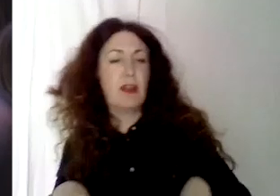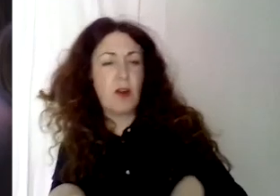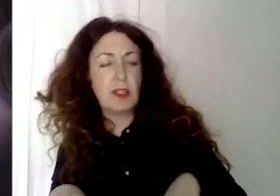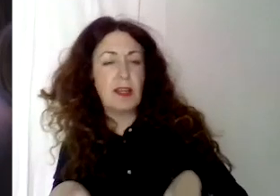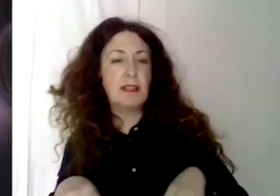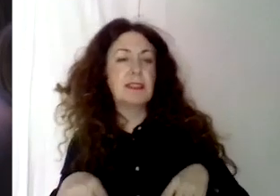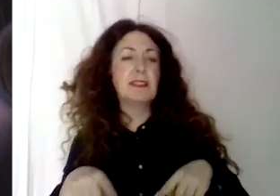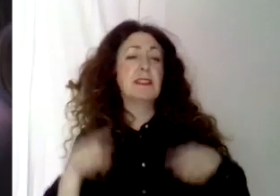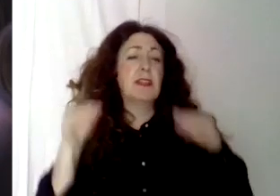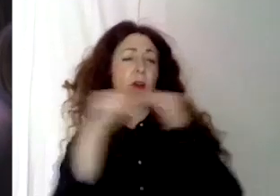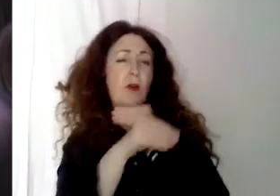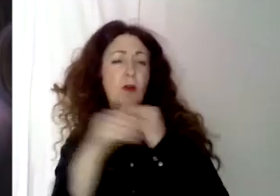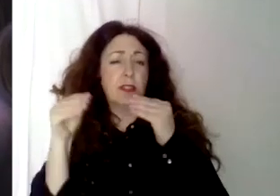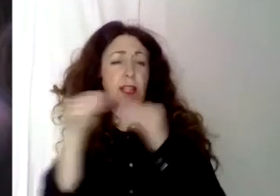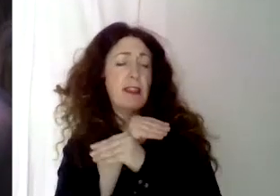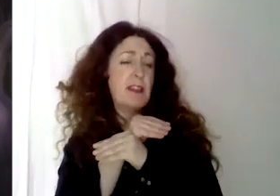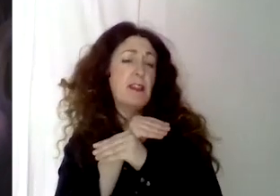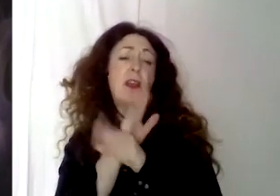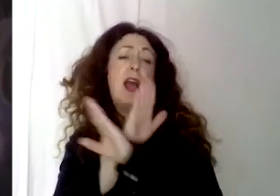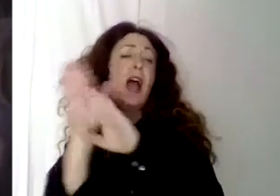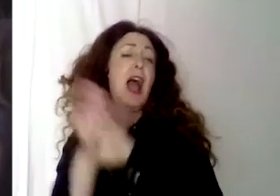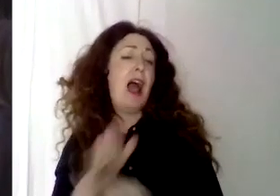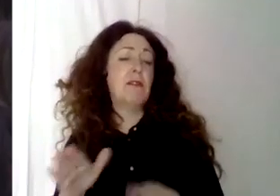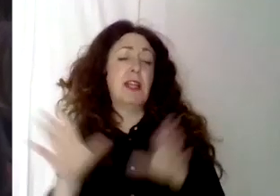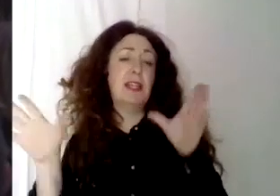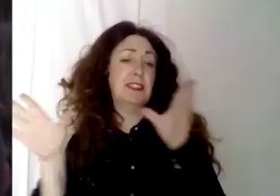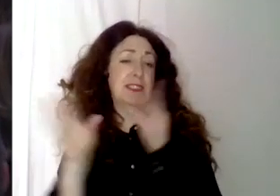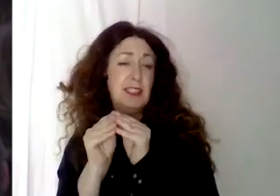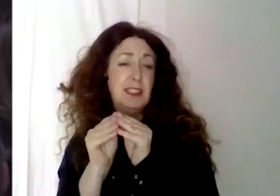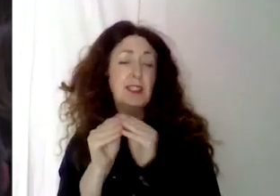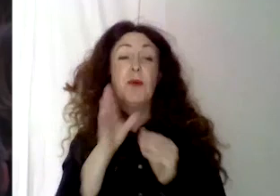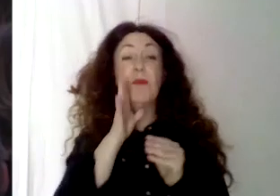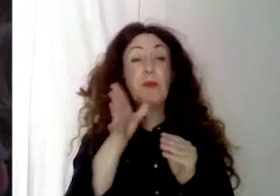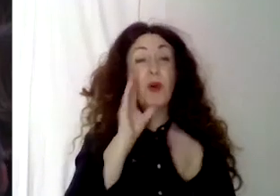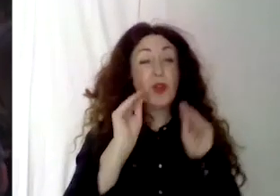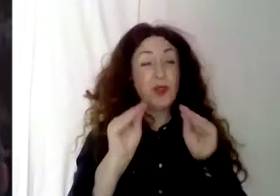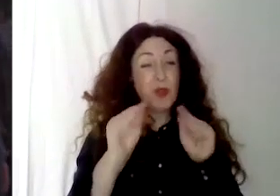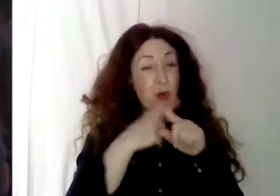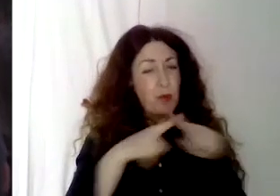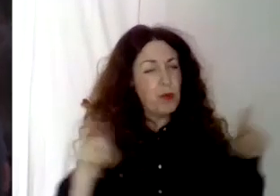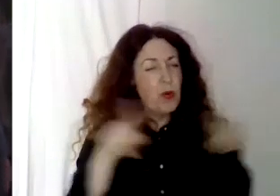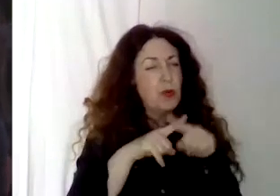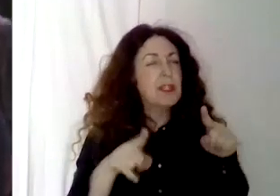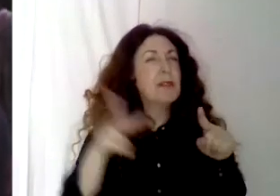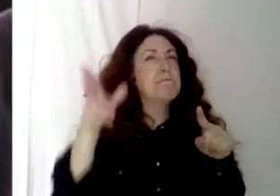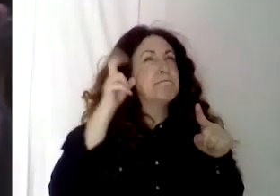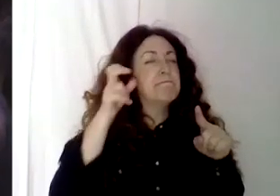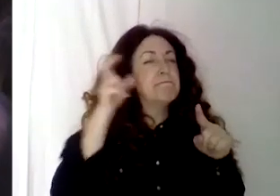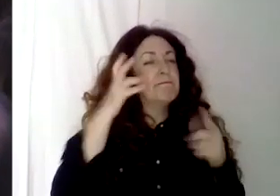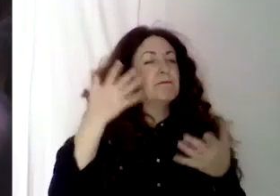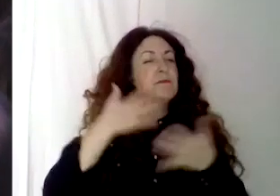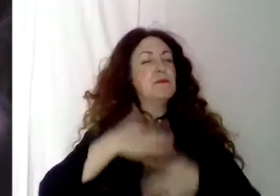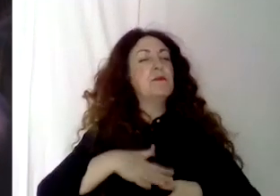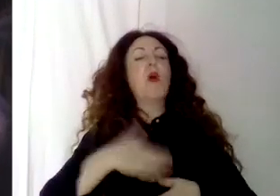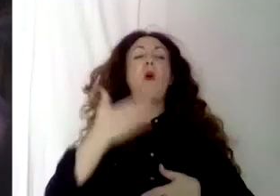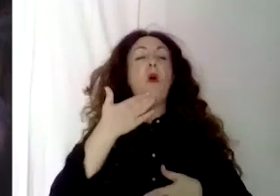síntesis. Por eso es preciso conocer su obra y vivirla como él la vivió, de forma